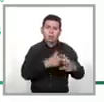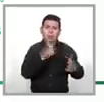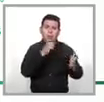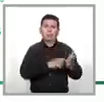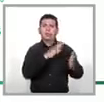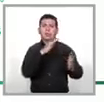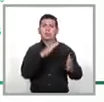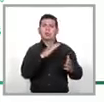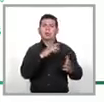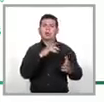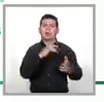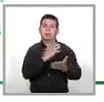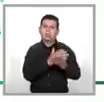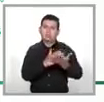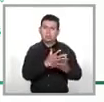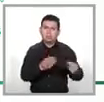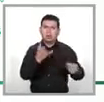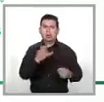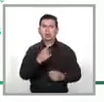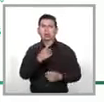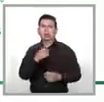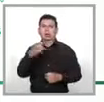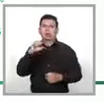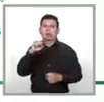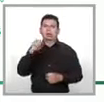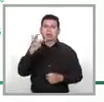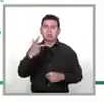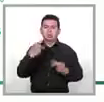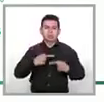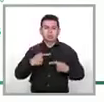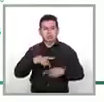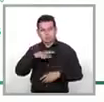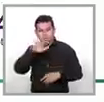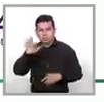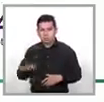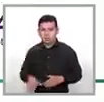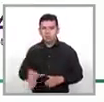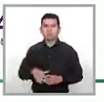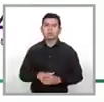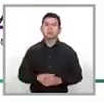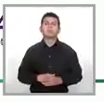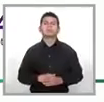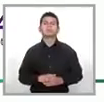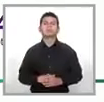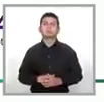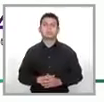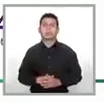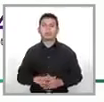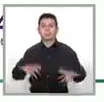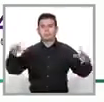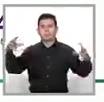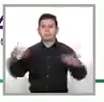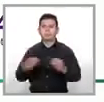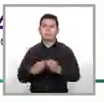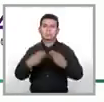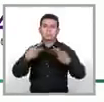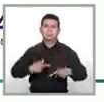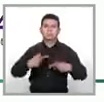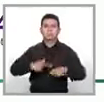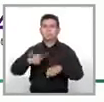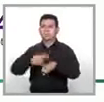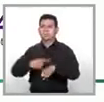1.090 como recuperados y 168 defunciones. Del total de los casos confirmados